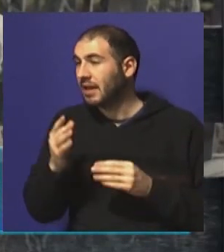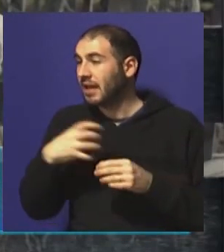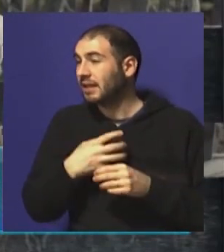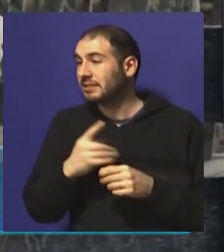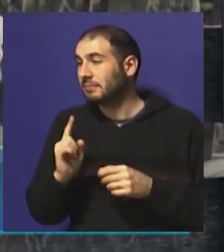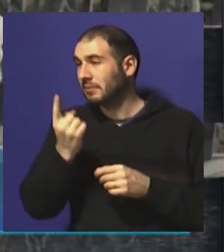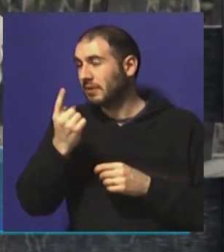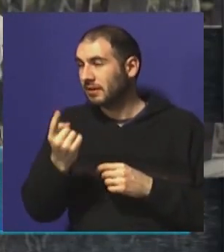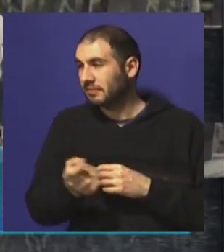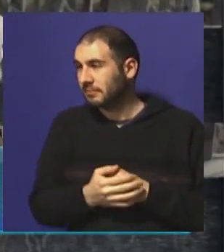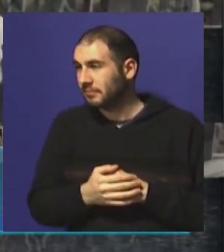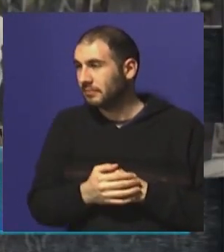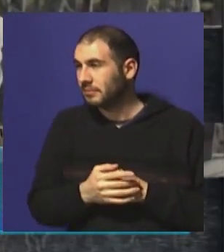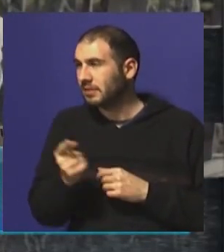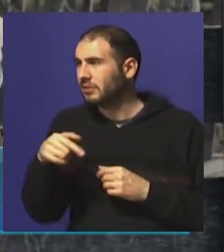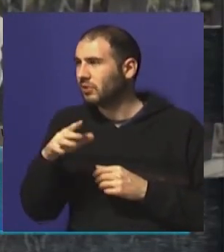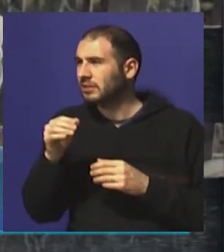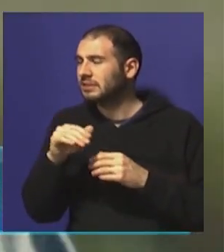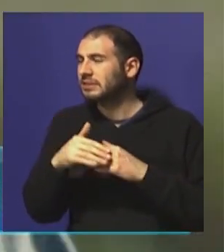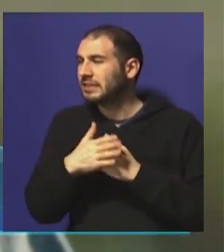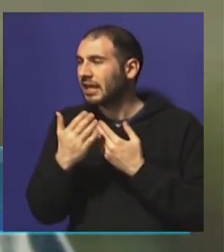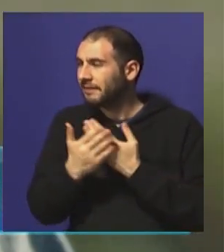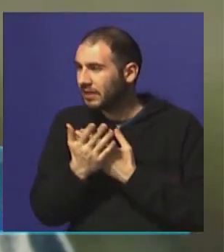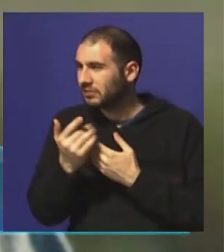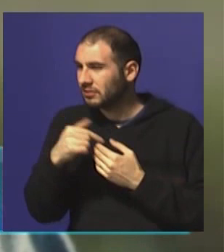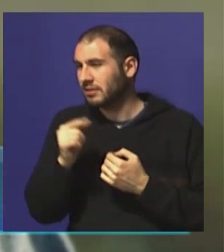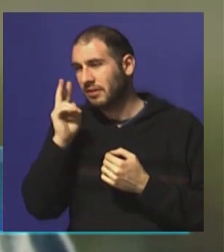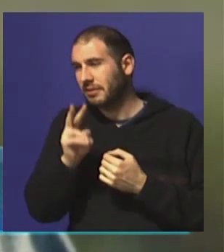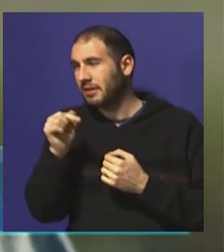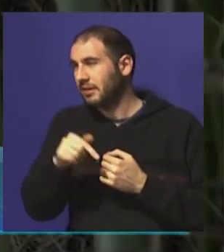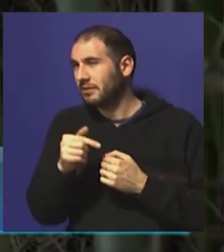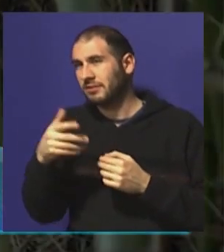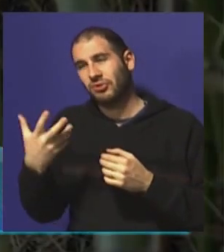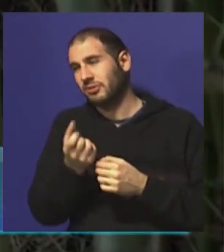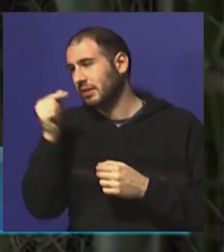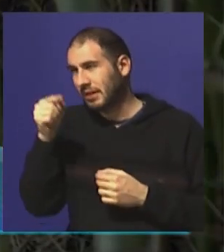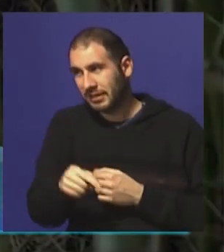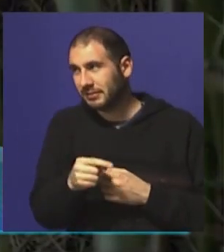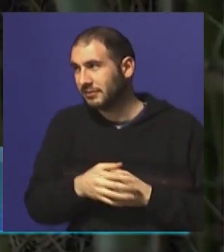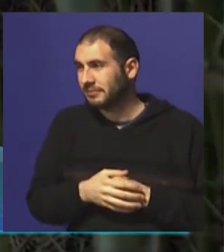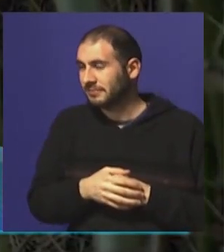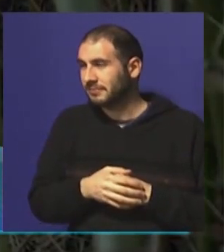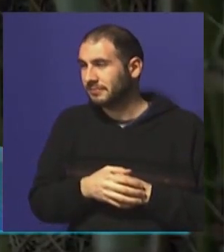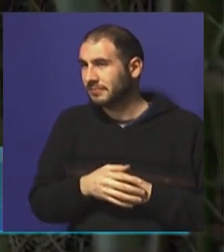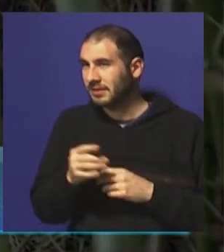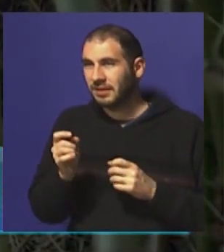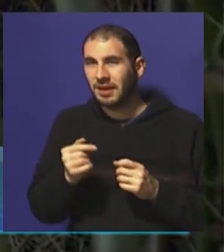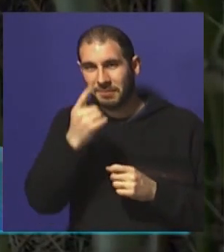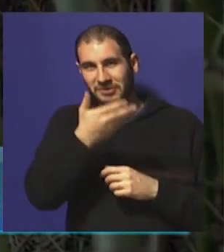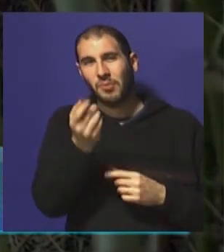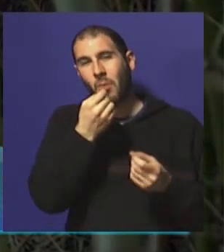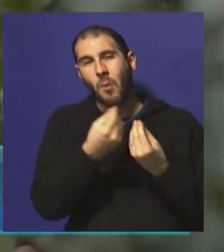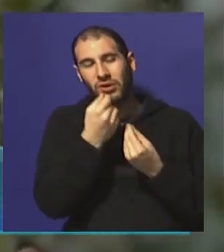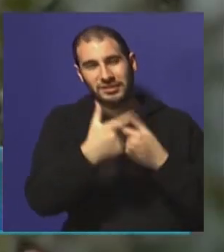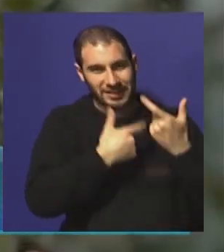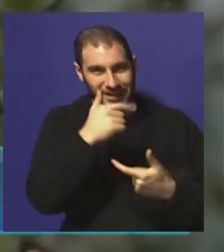me pasaron El Sacrificio de Tarkovsky y dije, no, tengo que ir tras esto. Y fue increíble. Varios se ríen acá en el